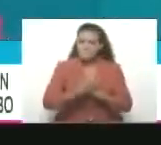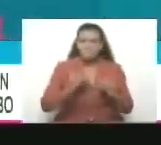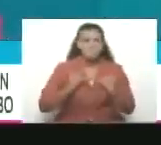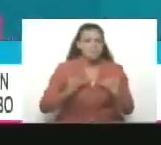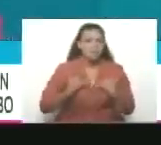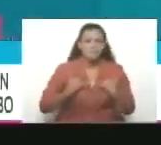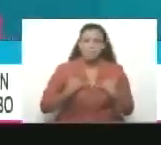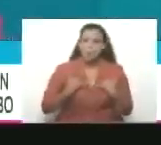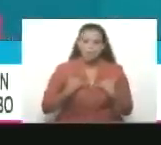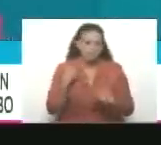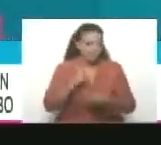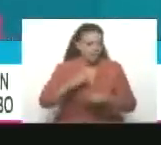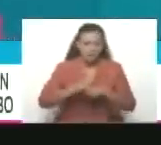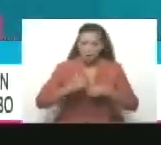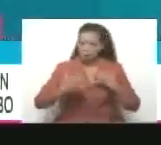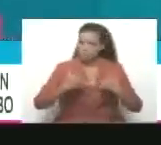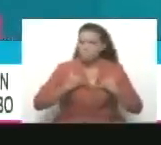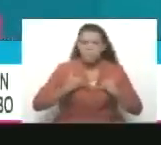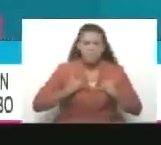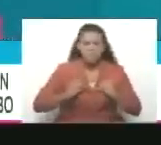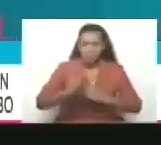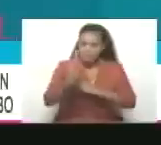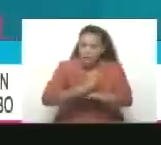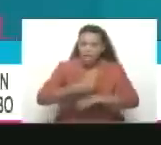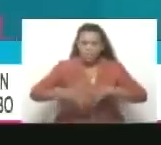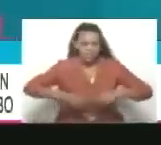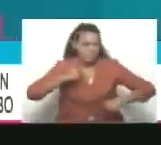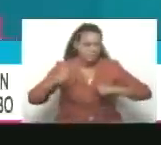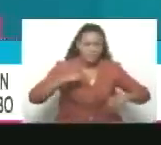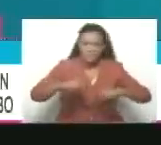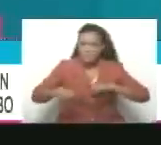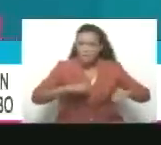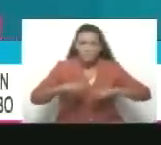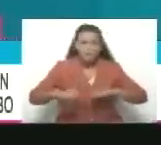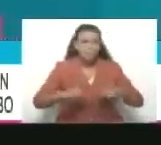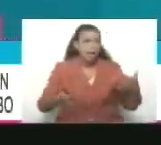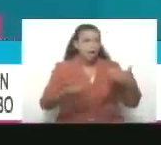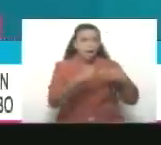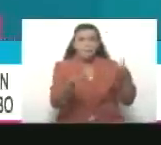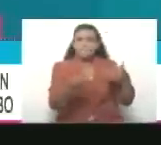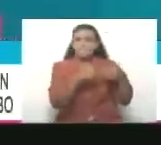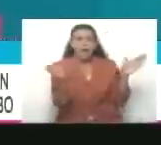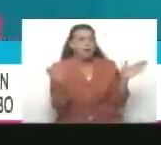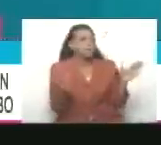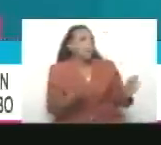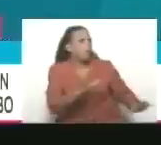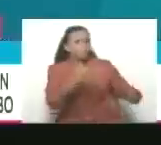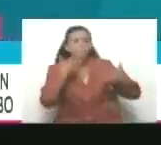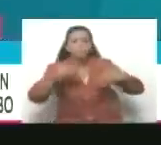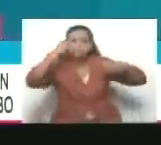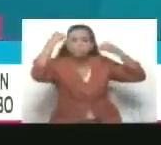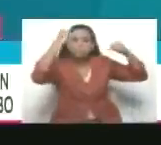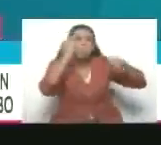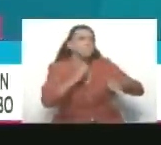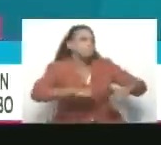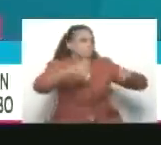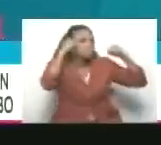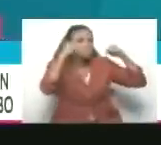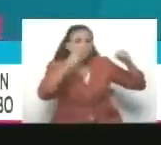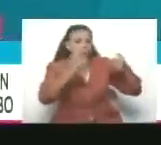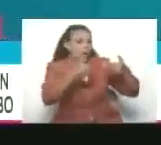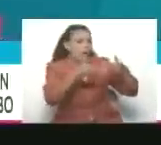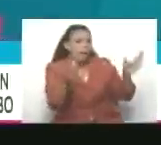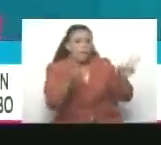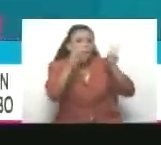unánime total y absoluta del levantamiento de las sanciones contra Venezuela y la condena del carácter